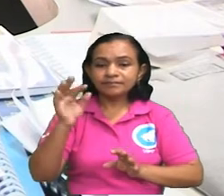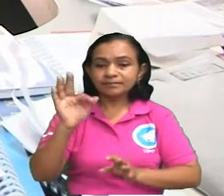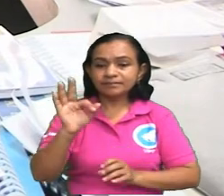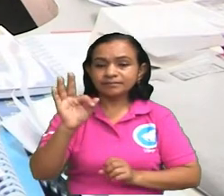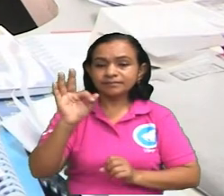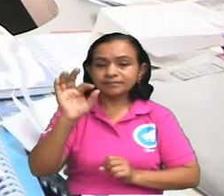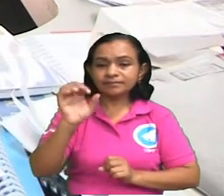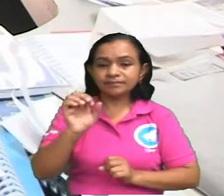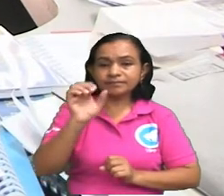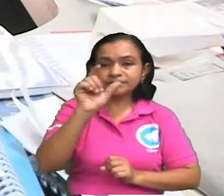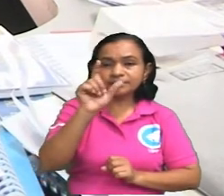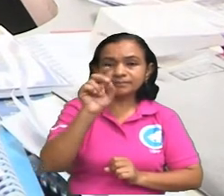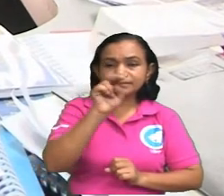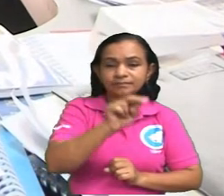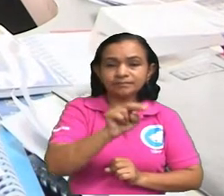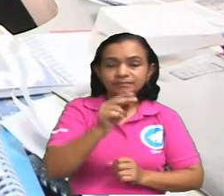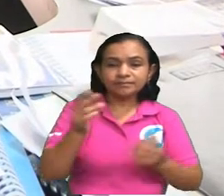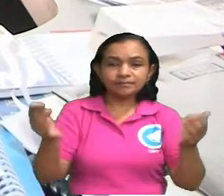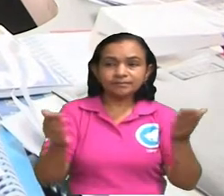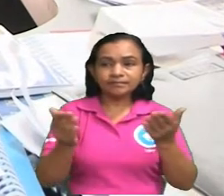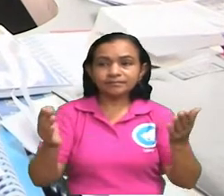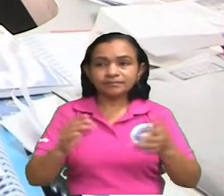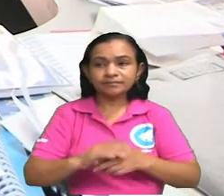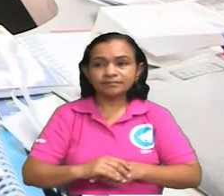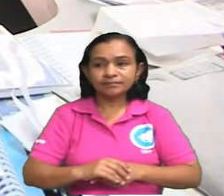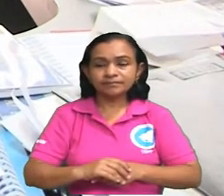Sandinista por las que él atravesó.